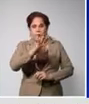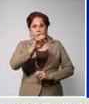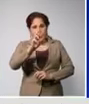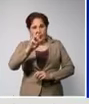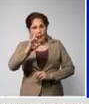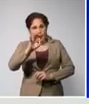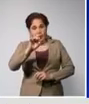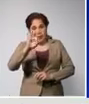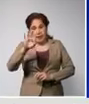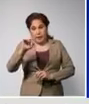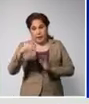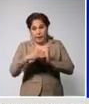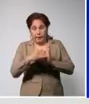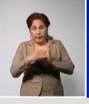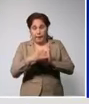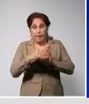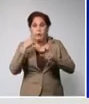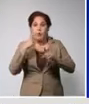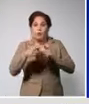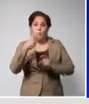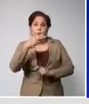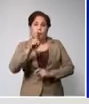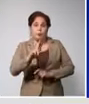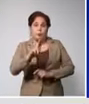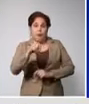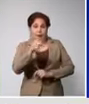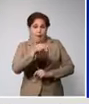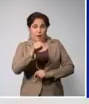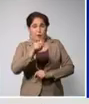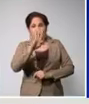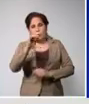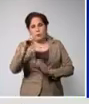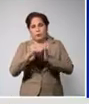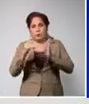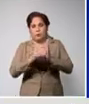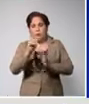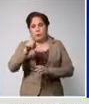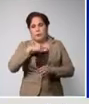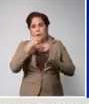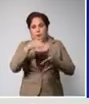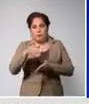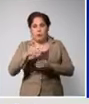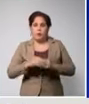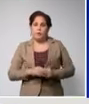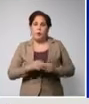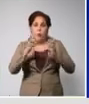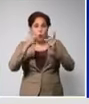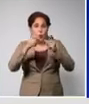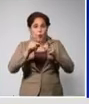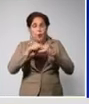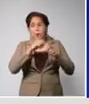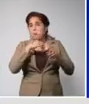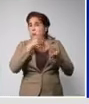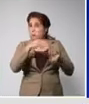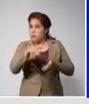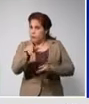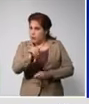4.437.000 y el Reino Unido con más de 4 millones. En cuanto al número de fallecidos,